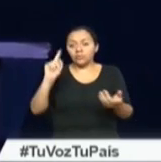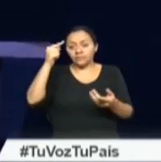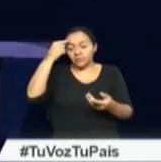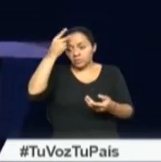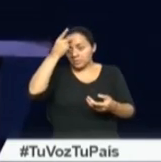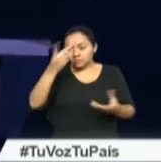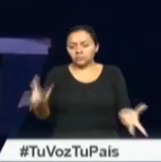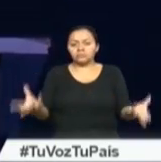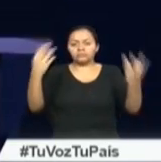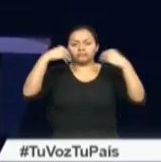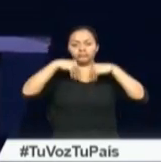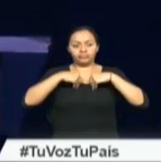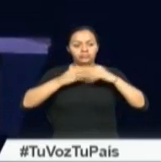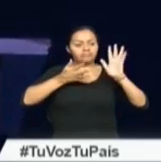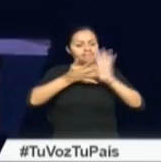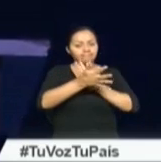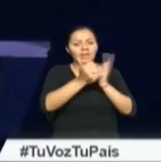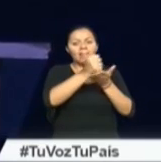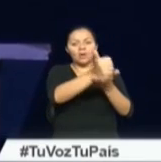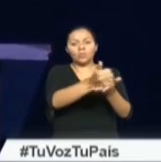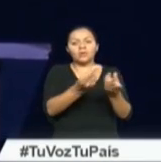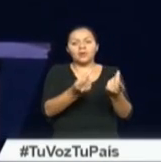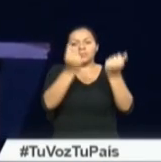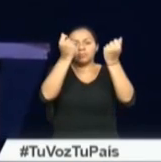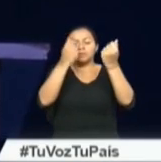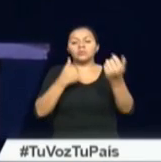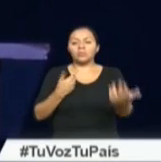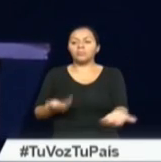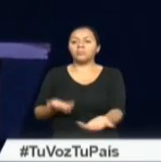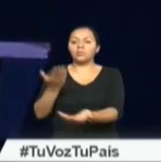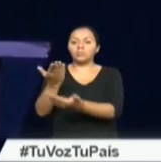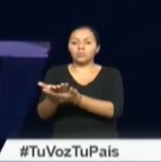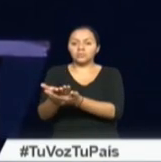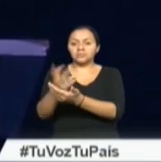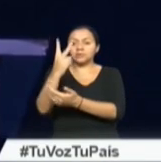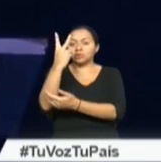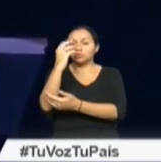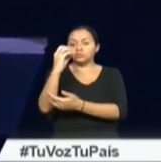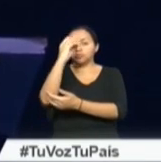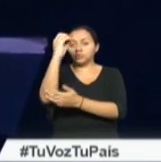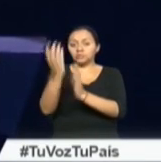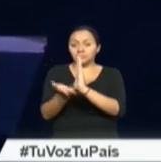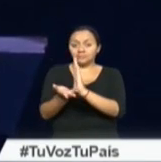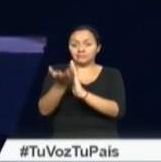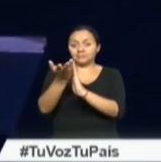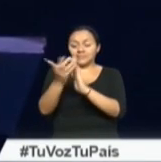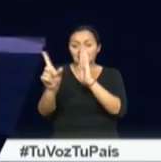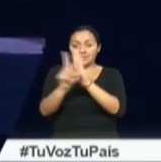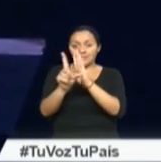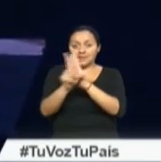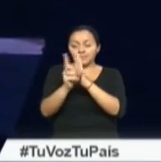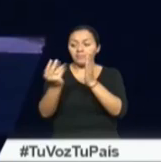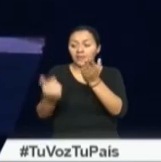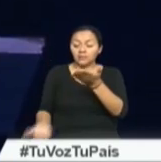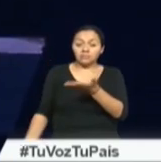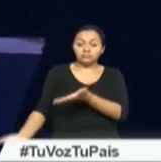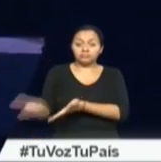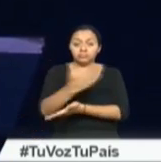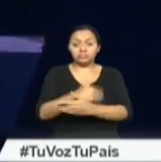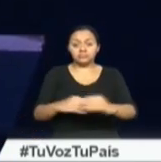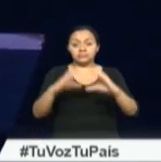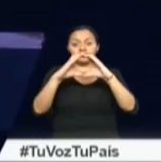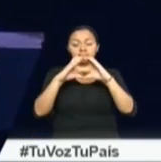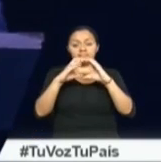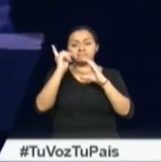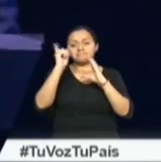pública. Por eso se planteó y aprobó la Ley de Solidaridad, la cual recaudará cerca de